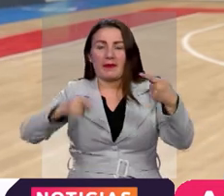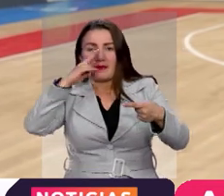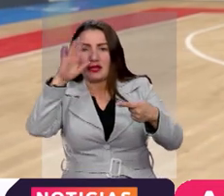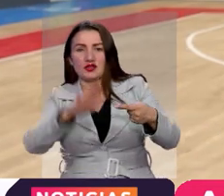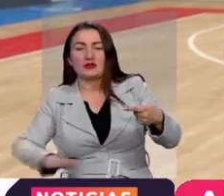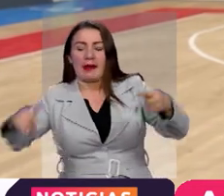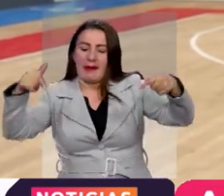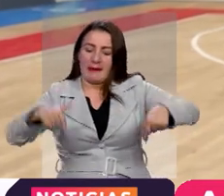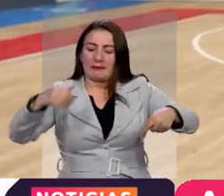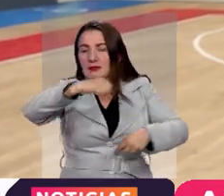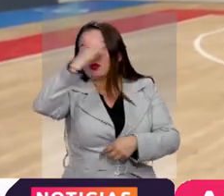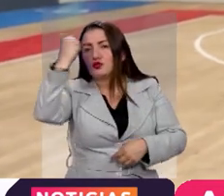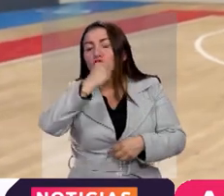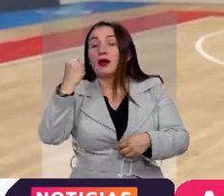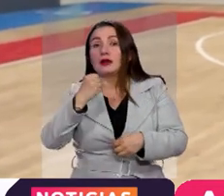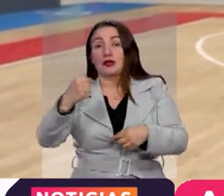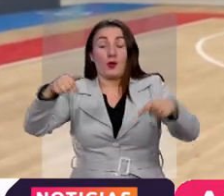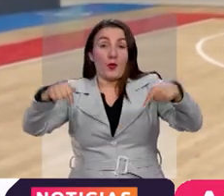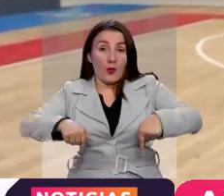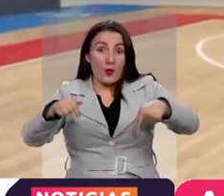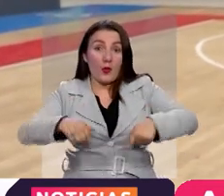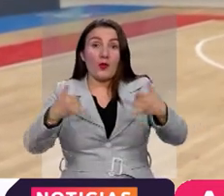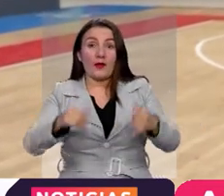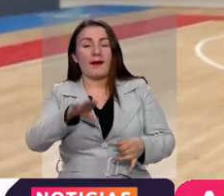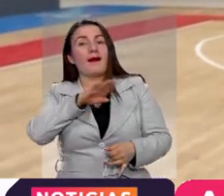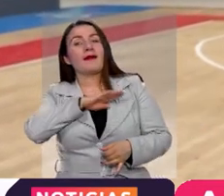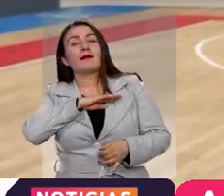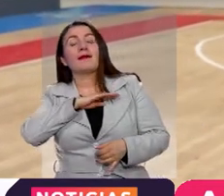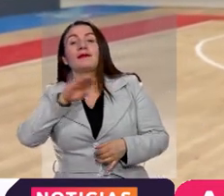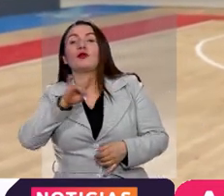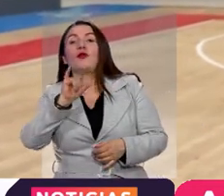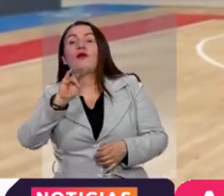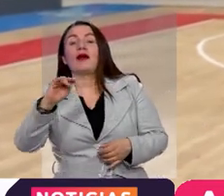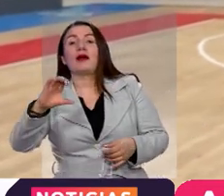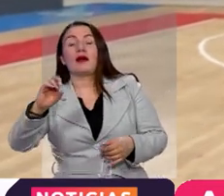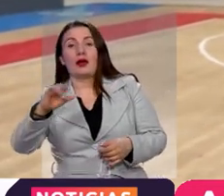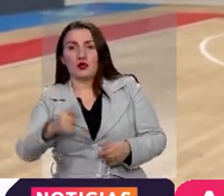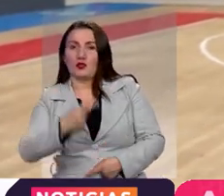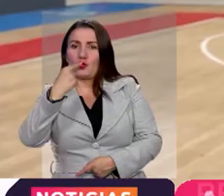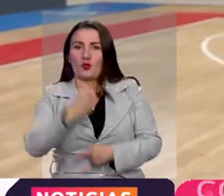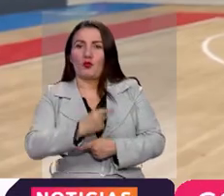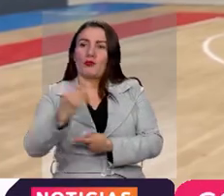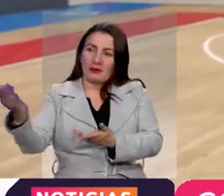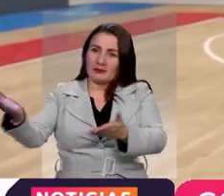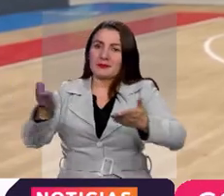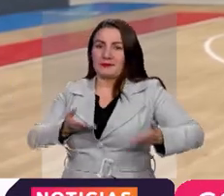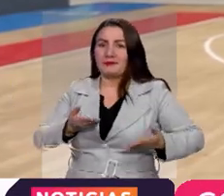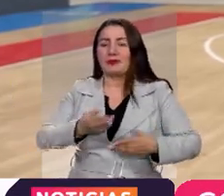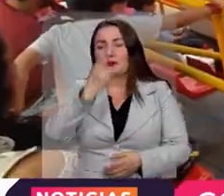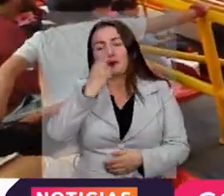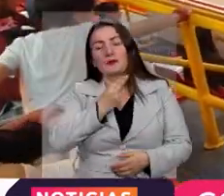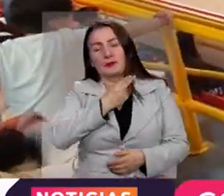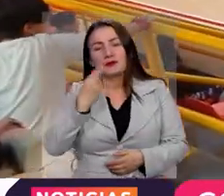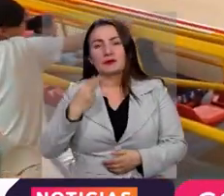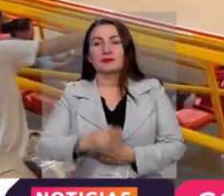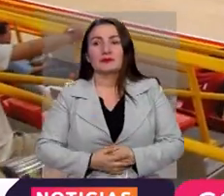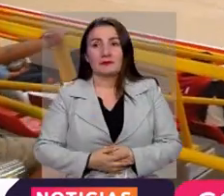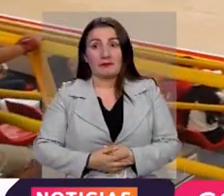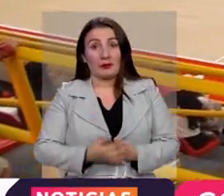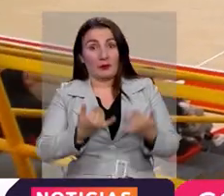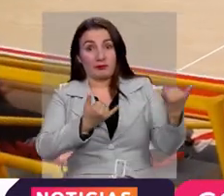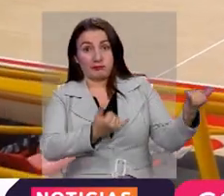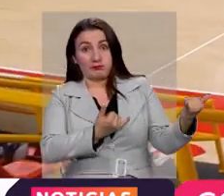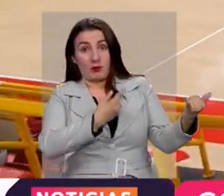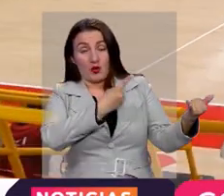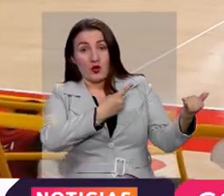de Baloncesto. Entonces hoy el alcalde Juan Carlos Aldarriaga cumple precisamente ese compromiso. Hoy los jóvenes